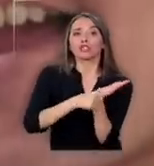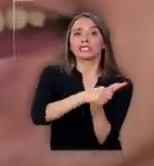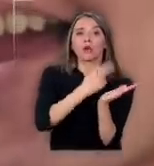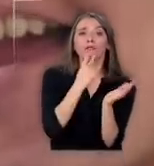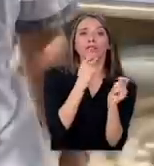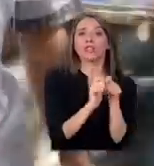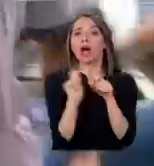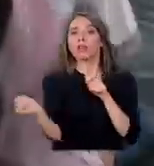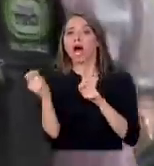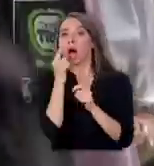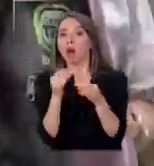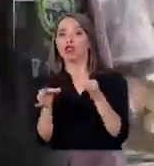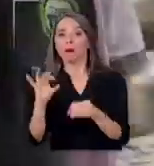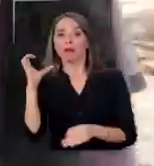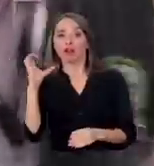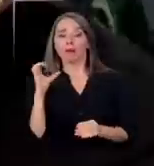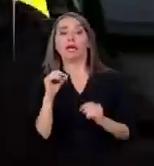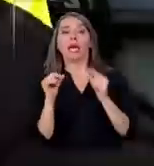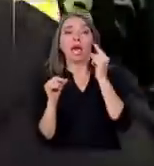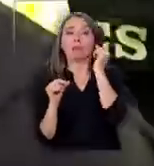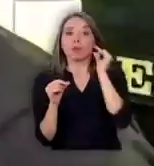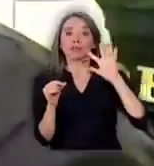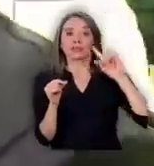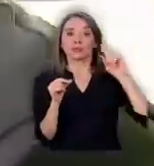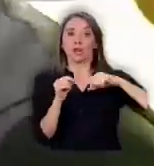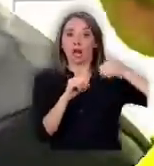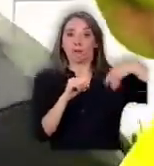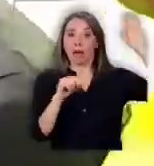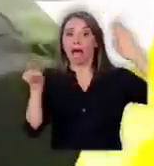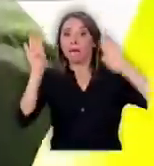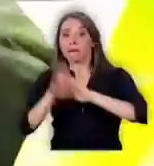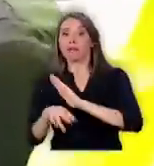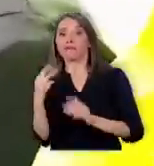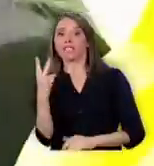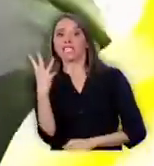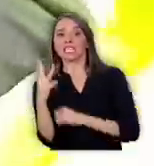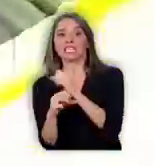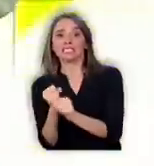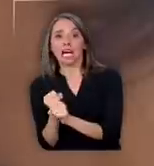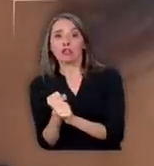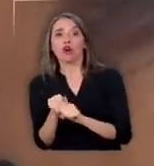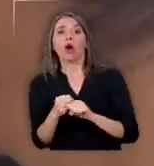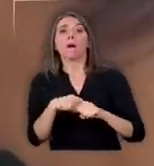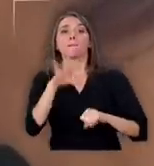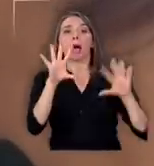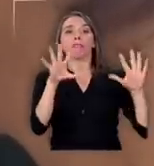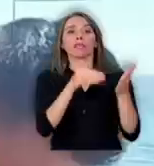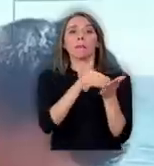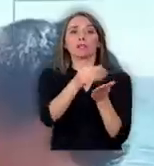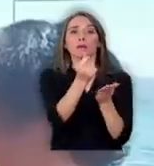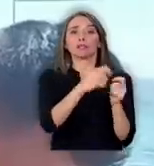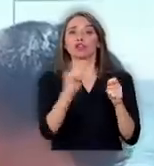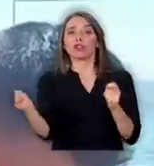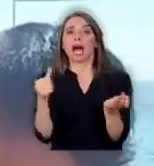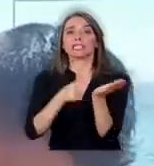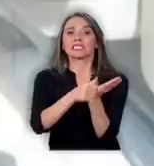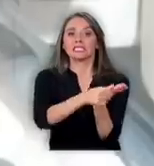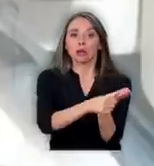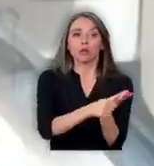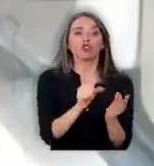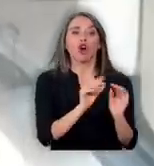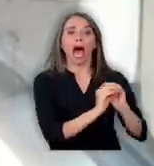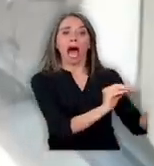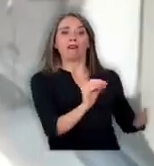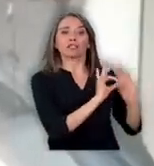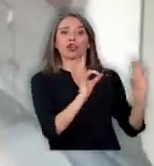de vida a su novio colombiano, 23 años menor, con un monto por sobre los 10 millones de pesos. ¿Por qué se fue sin avisarle a nadie a armar